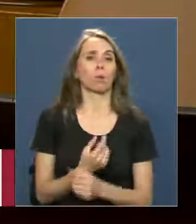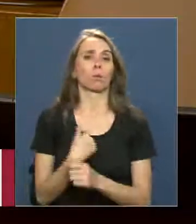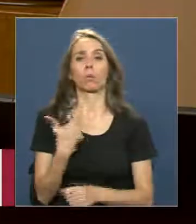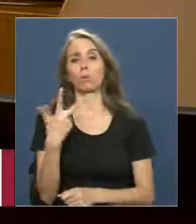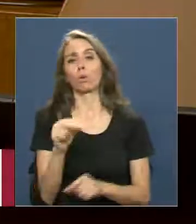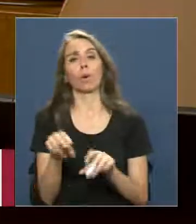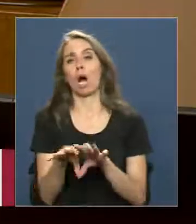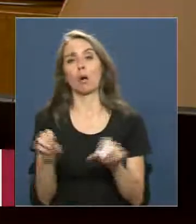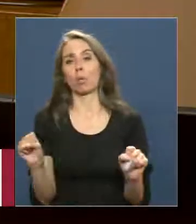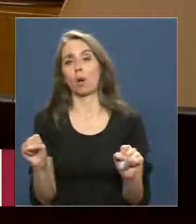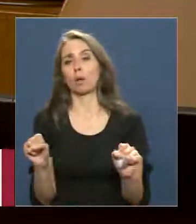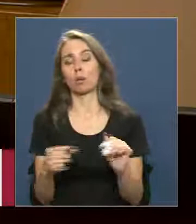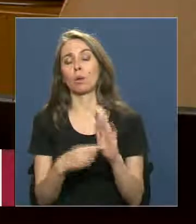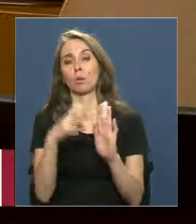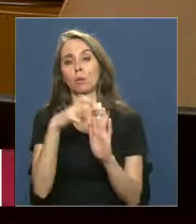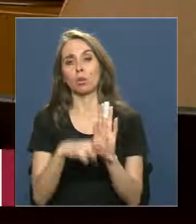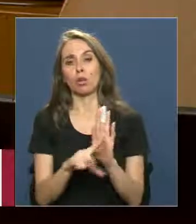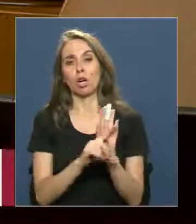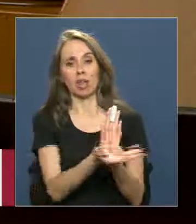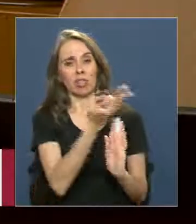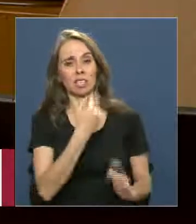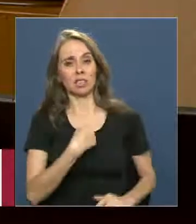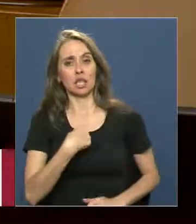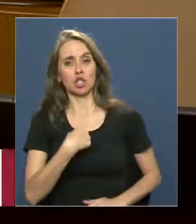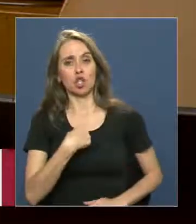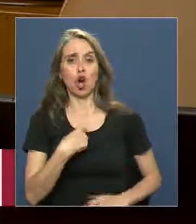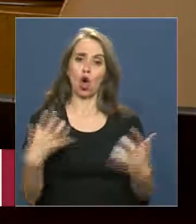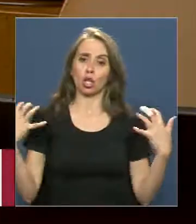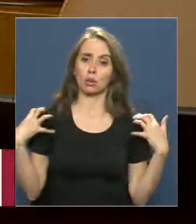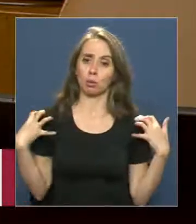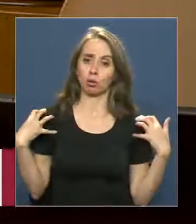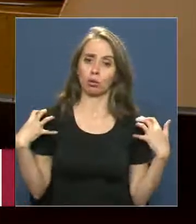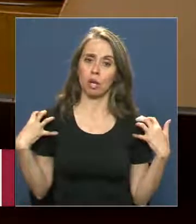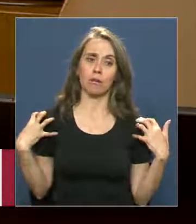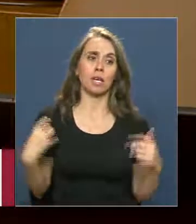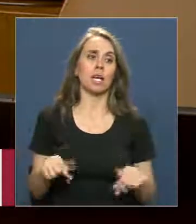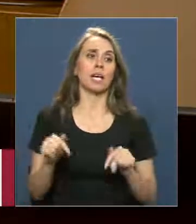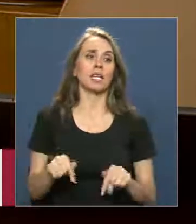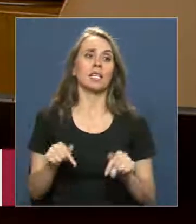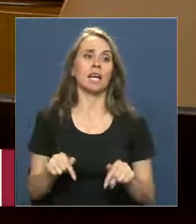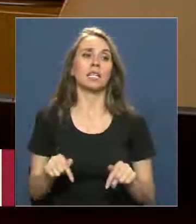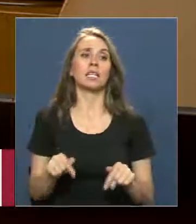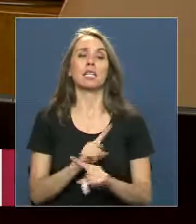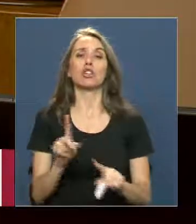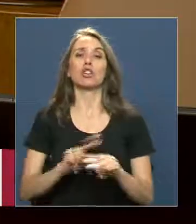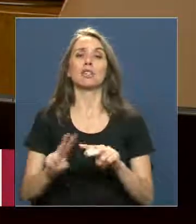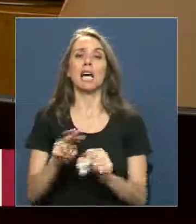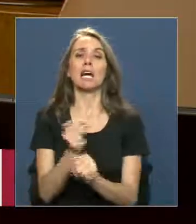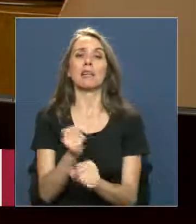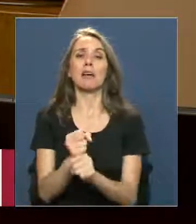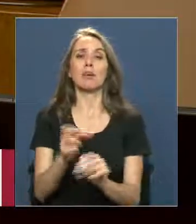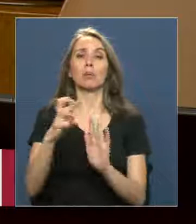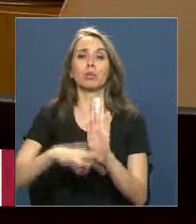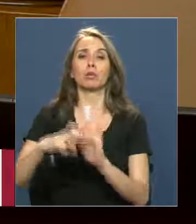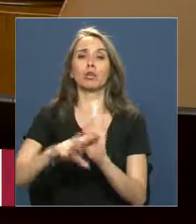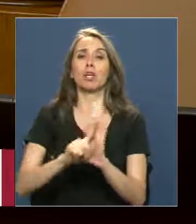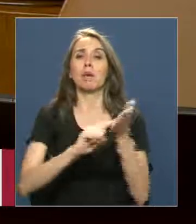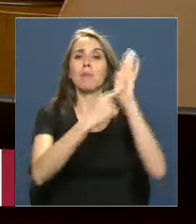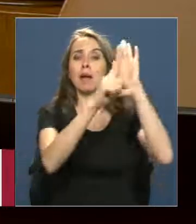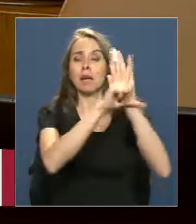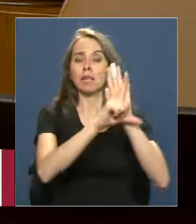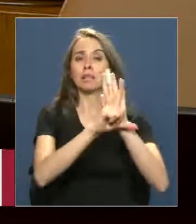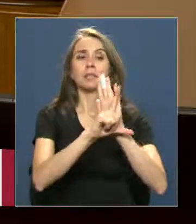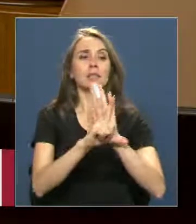de acuerdo con un proyecto que me dice que yo soy responsable de que aquí no haya trabajo legislativo. Y si no hubo el